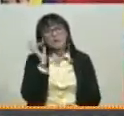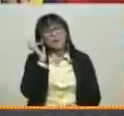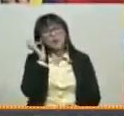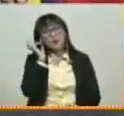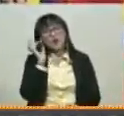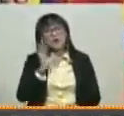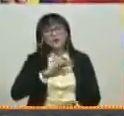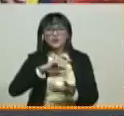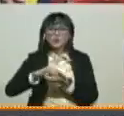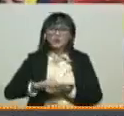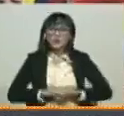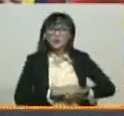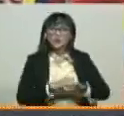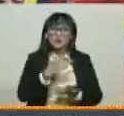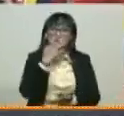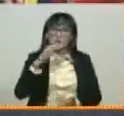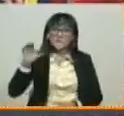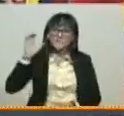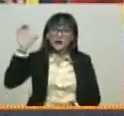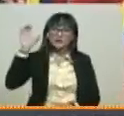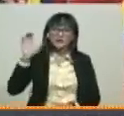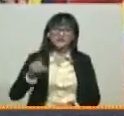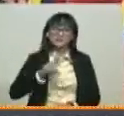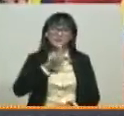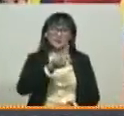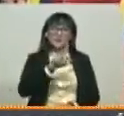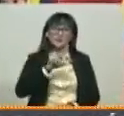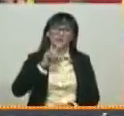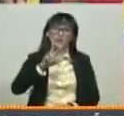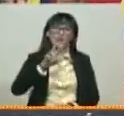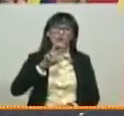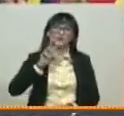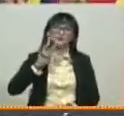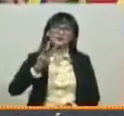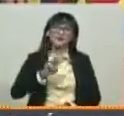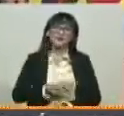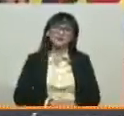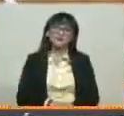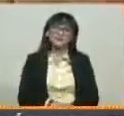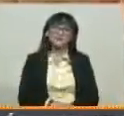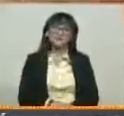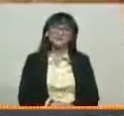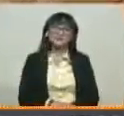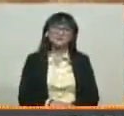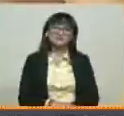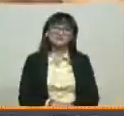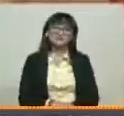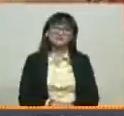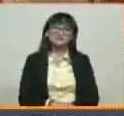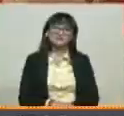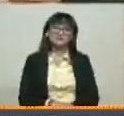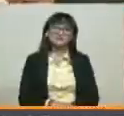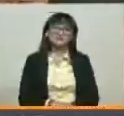Trujillo gritando patria. A la uno, a las dos, a las tres, mujeres.